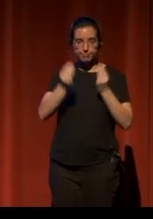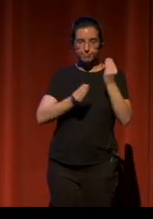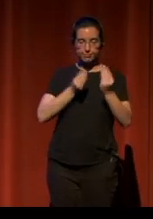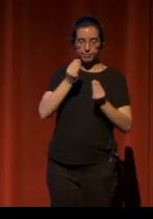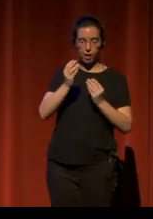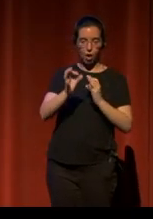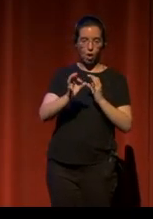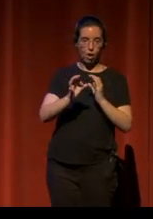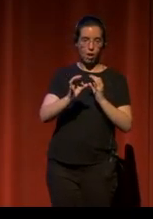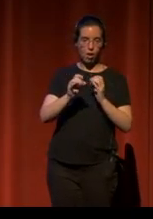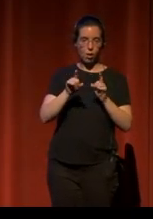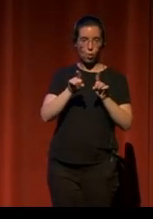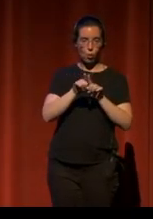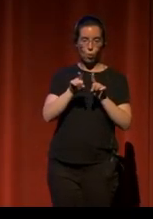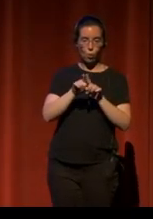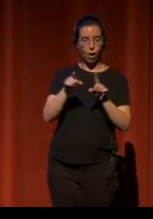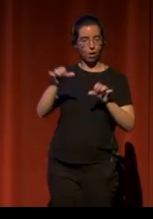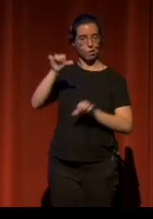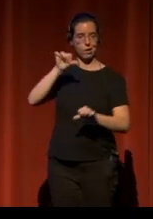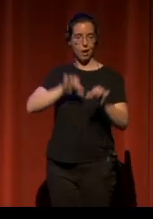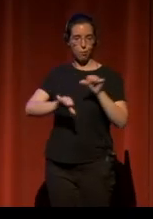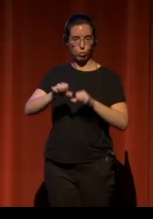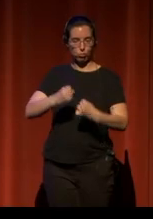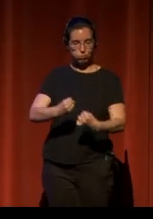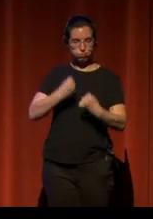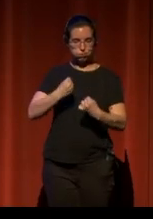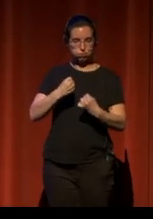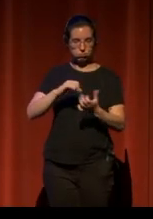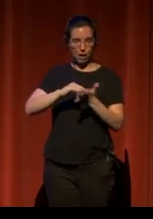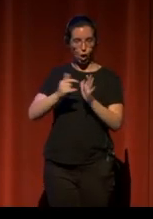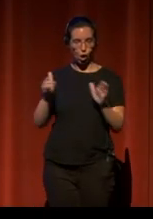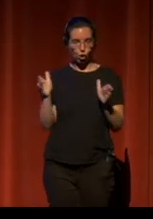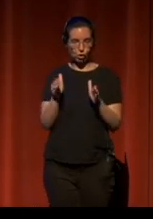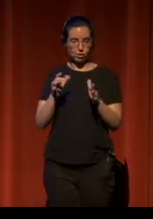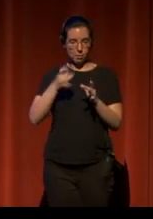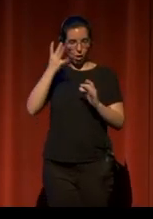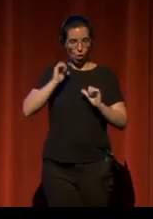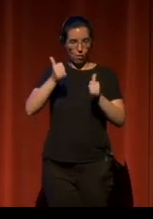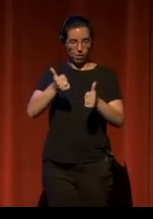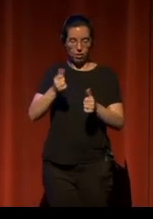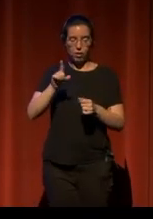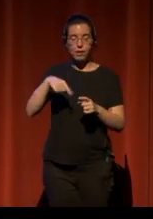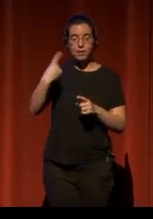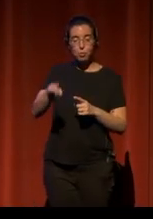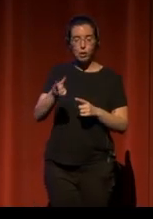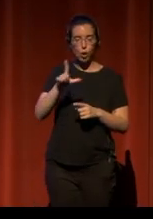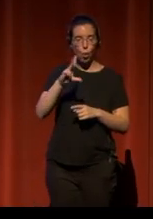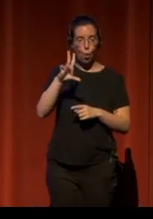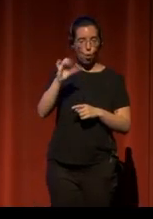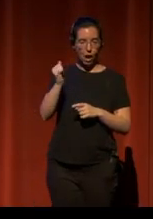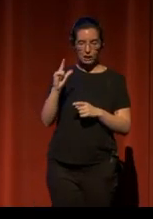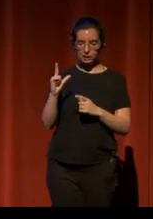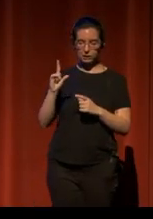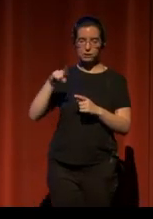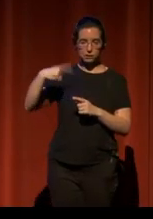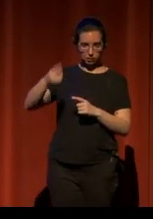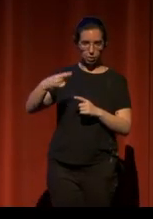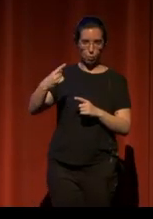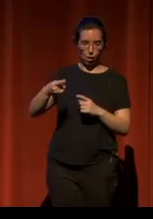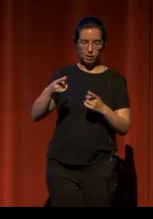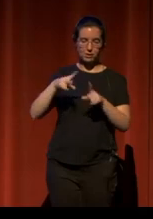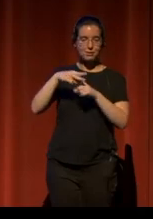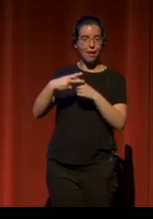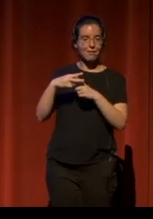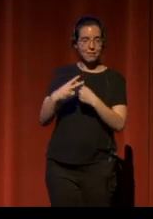potencial laboratorio un potencial ecosistema de de innovación luego con Lucas Ramos Vais a tener un